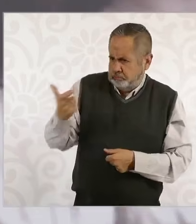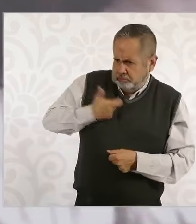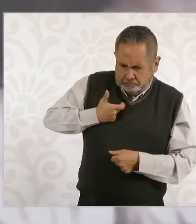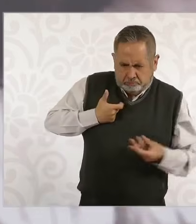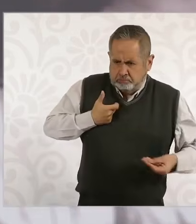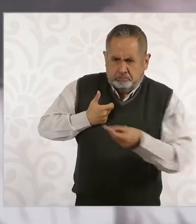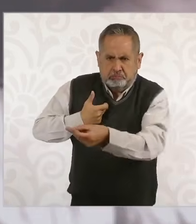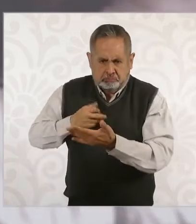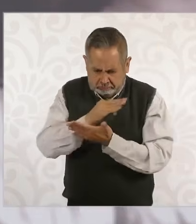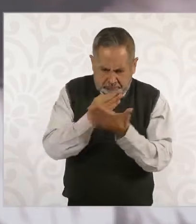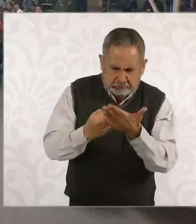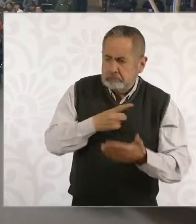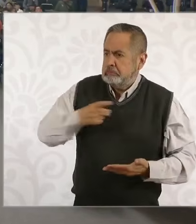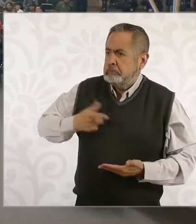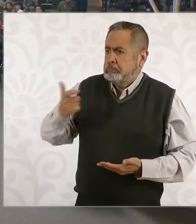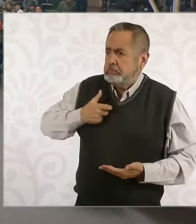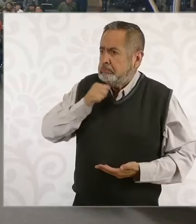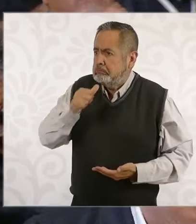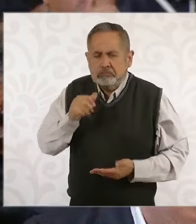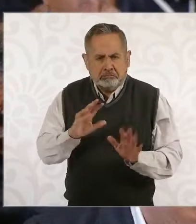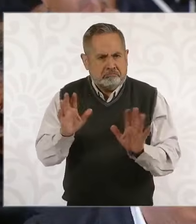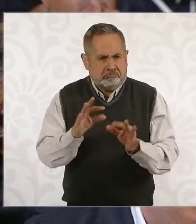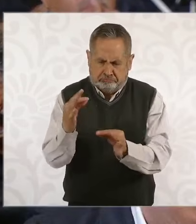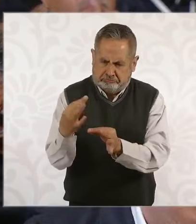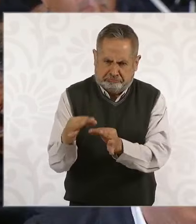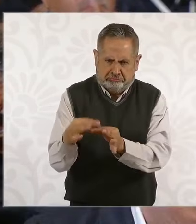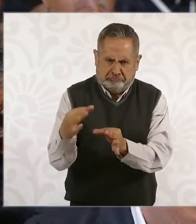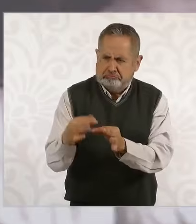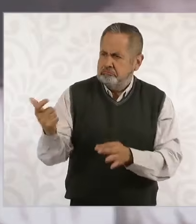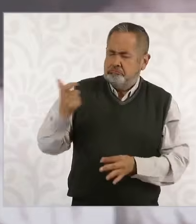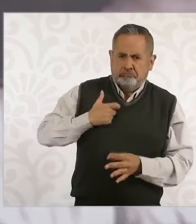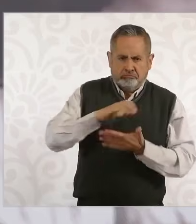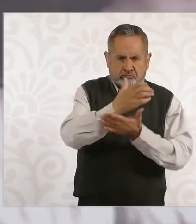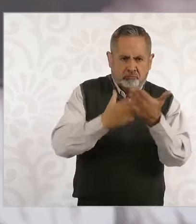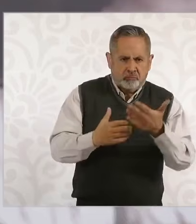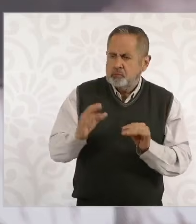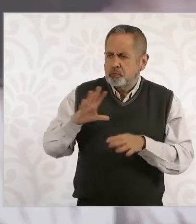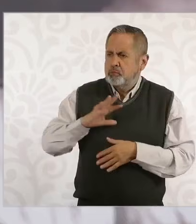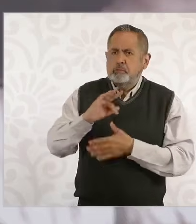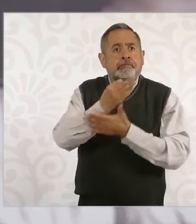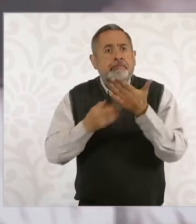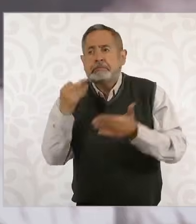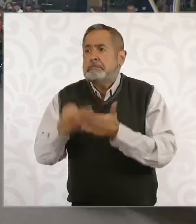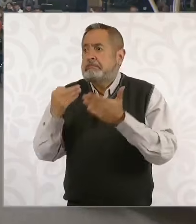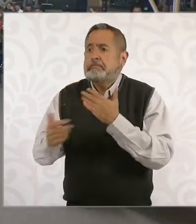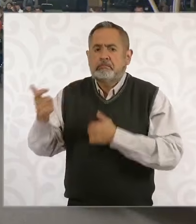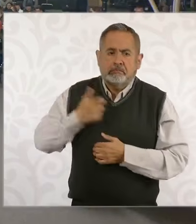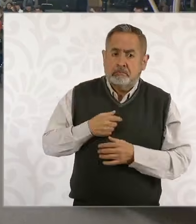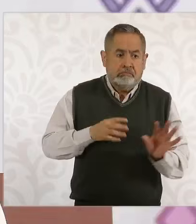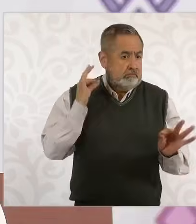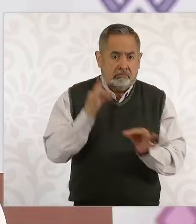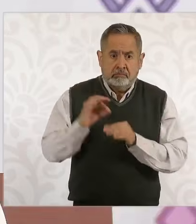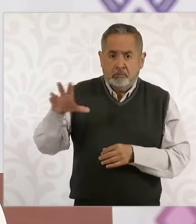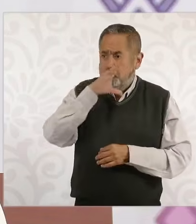vencida conforme al contrato. ¿Cuba ha pagado entonces absolutamente todos los montos? Conforme al contrato, sí, no tenemos ninguna factura con ellos. Son muy formales en